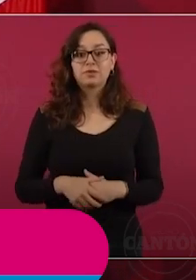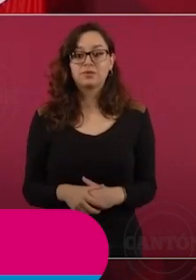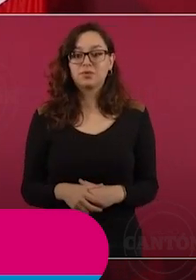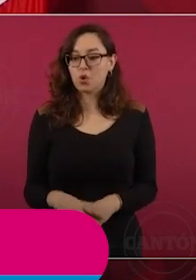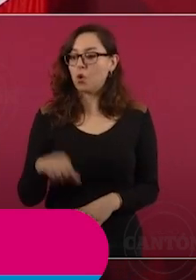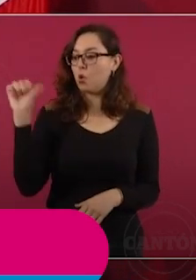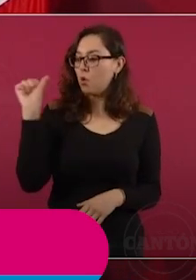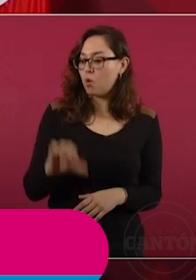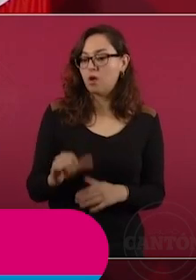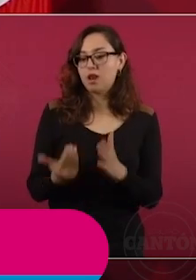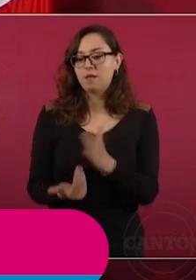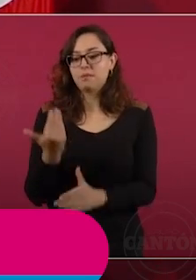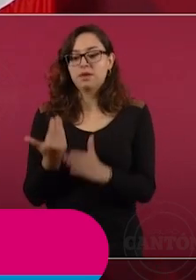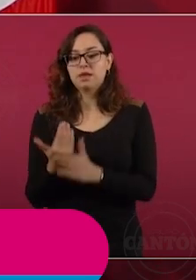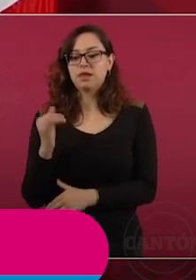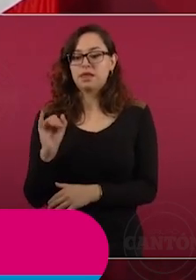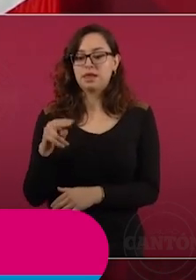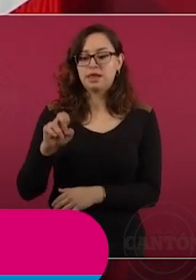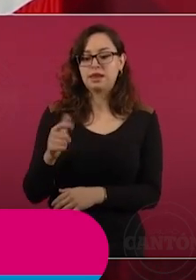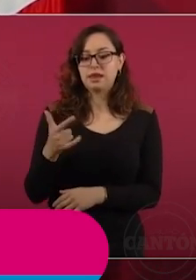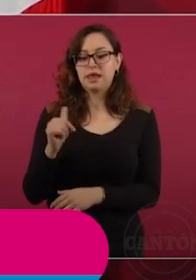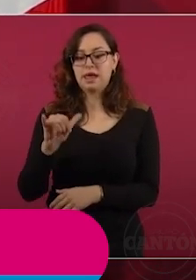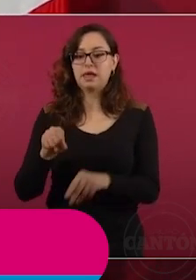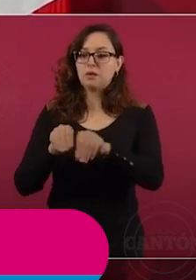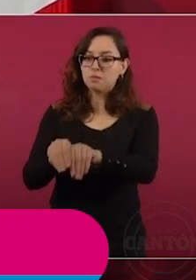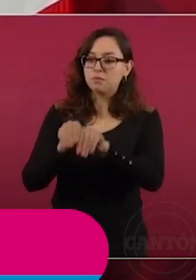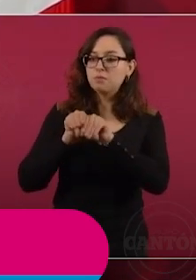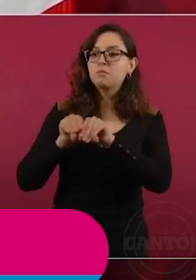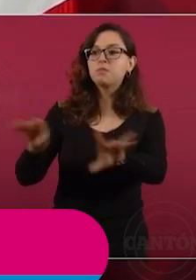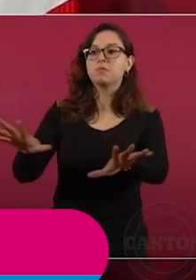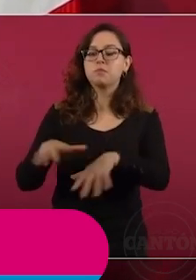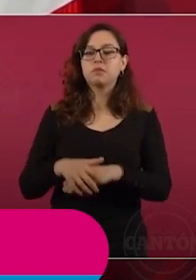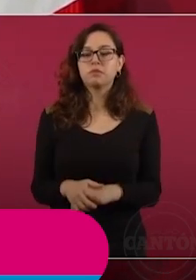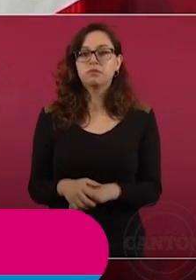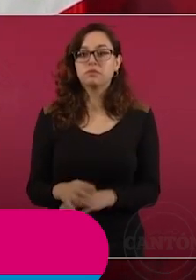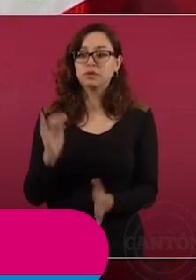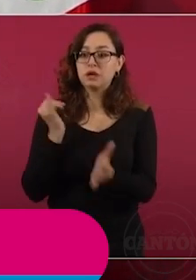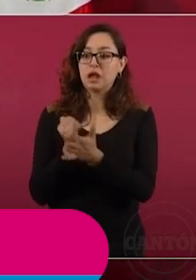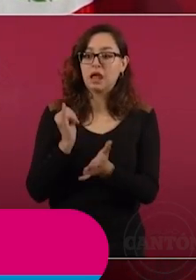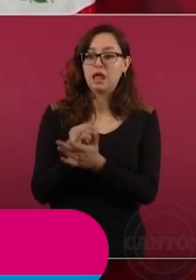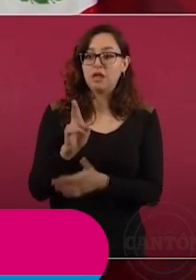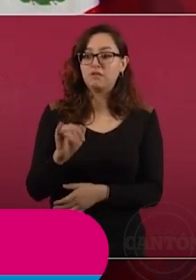no hay mayor crecimiento inflacionario